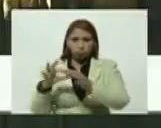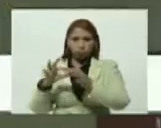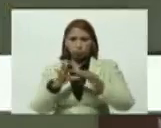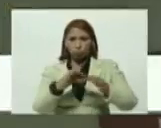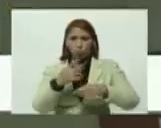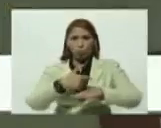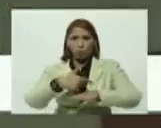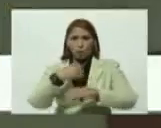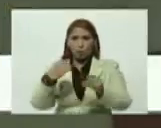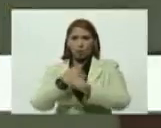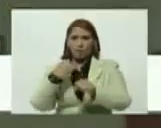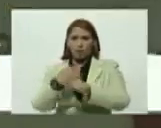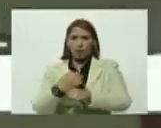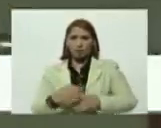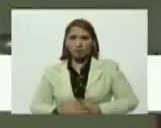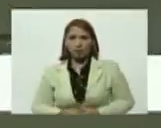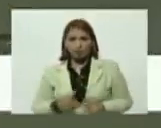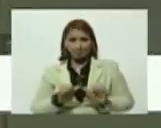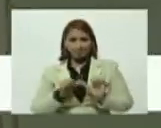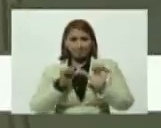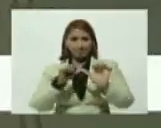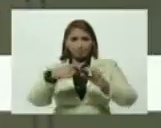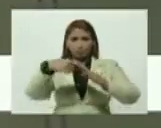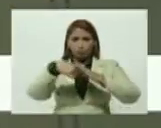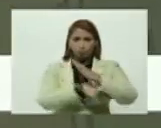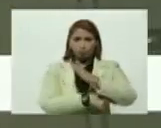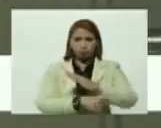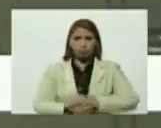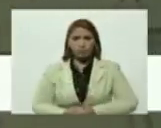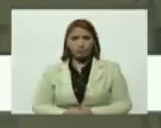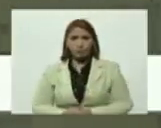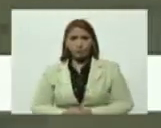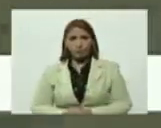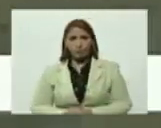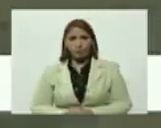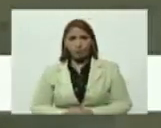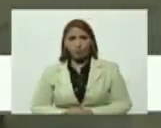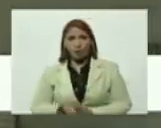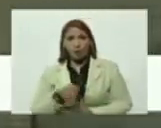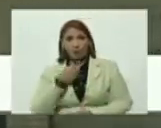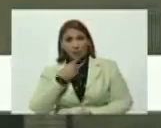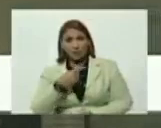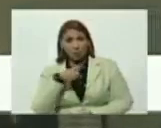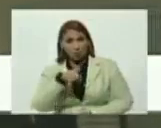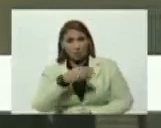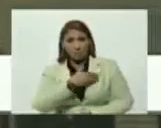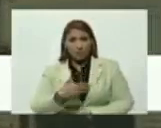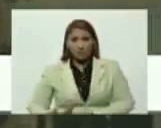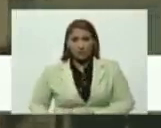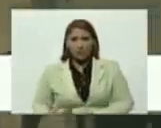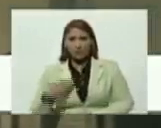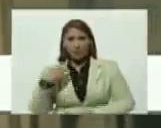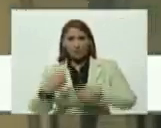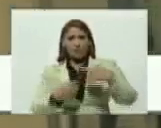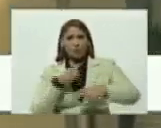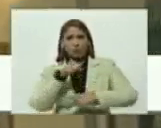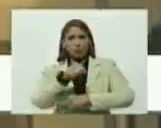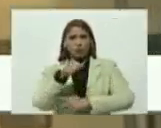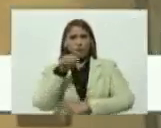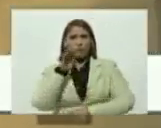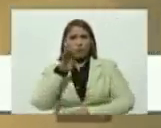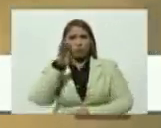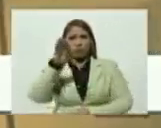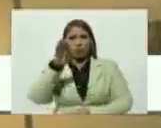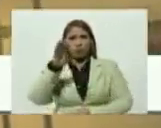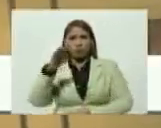gobierno para trabajar, para seguir profundizando. Y como usted lo mencionó, presidente, la revolución tiene un futuro y huele